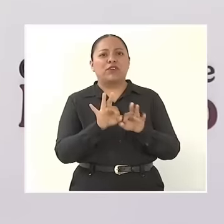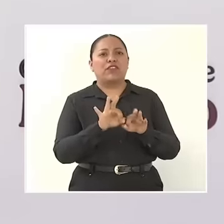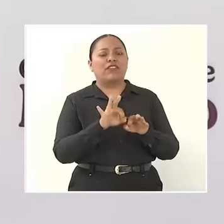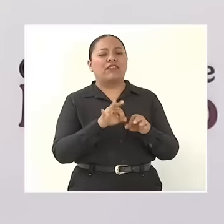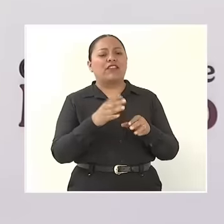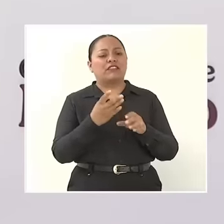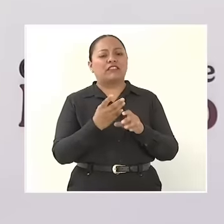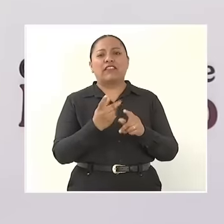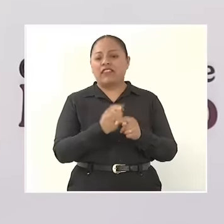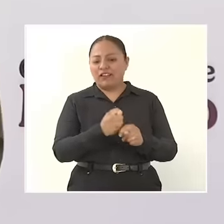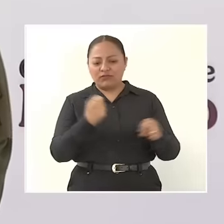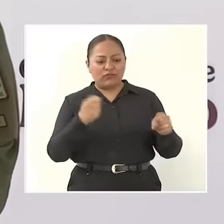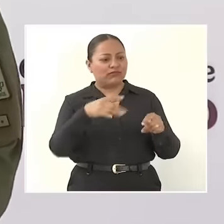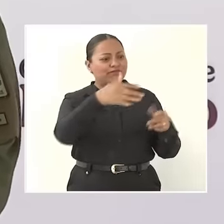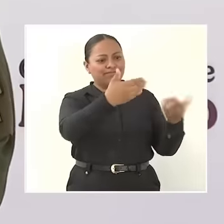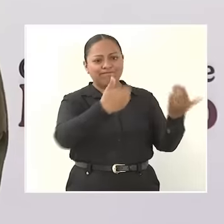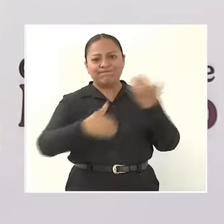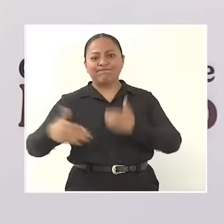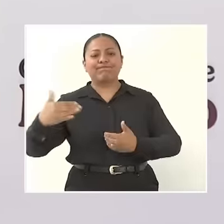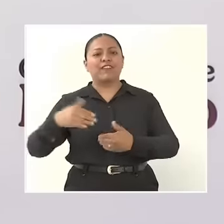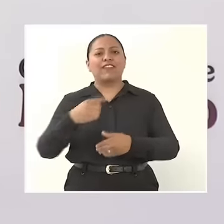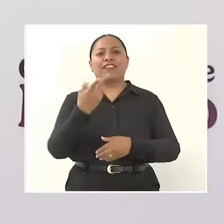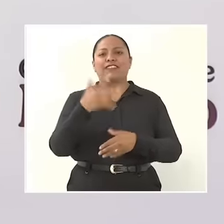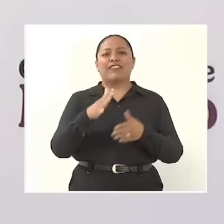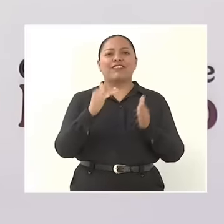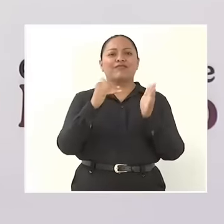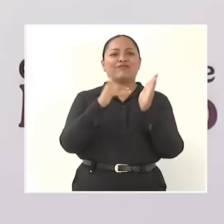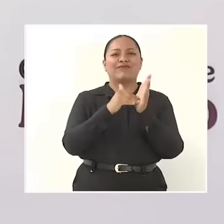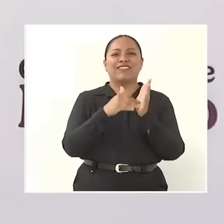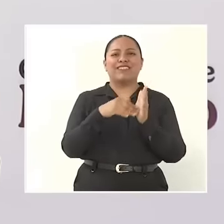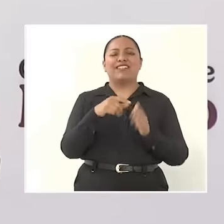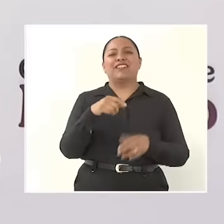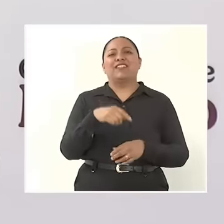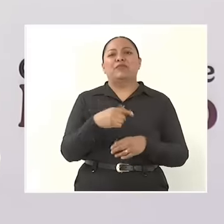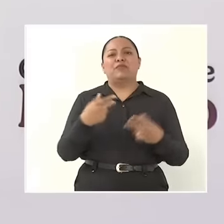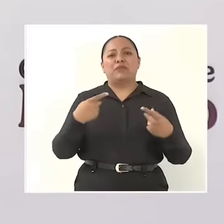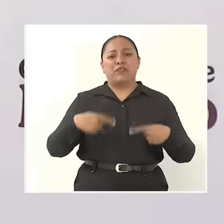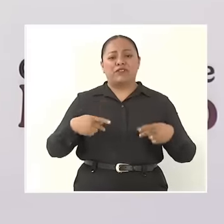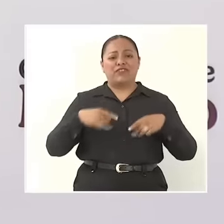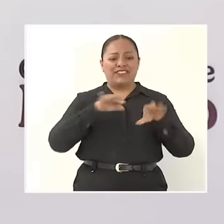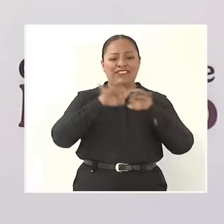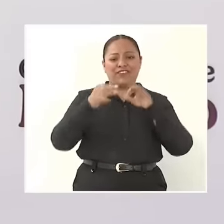generar más de 135 mil empleos directos y 300 mil empleos indirectos.